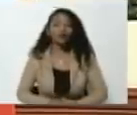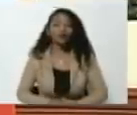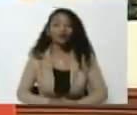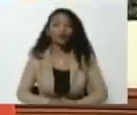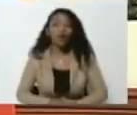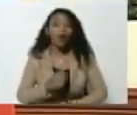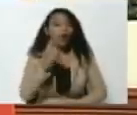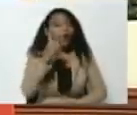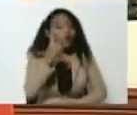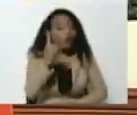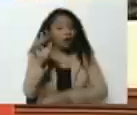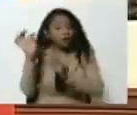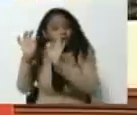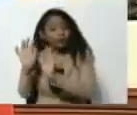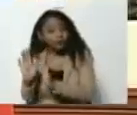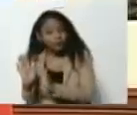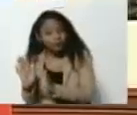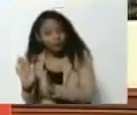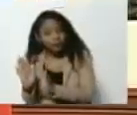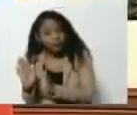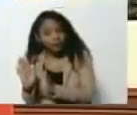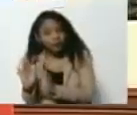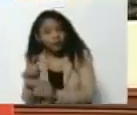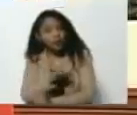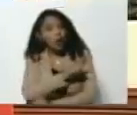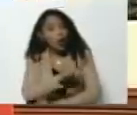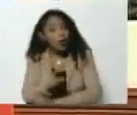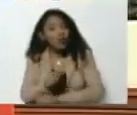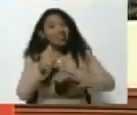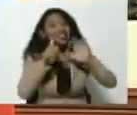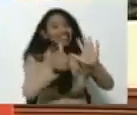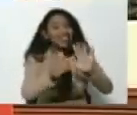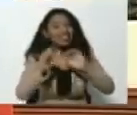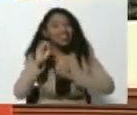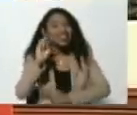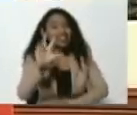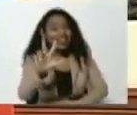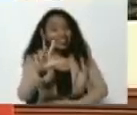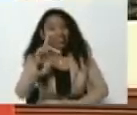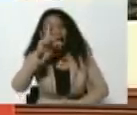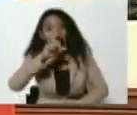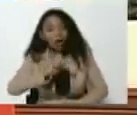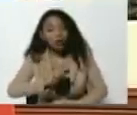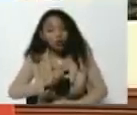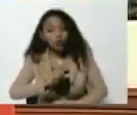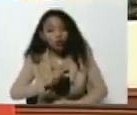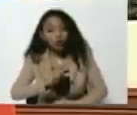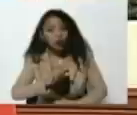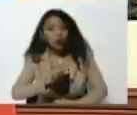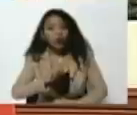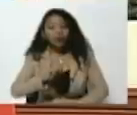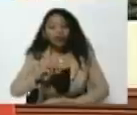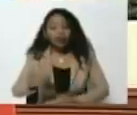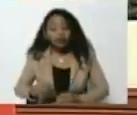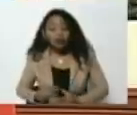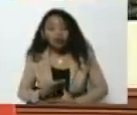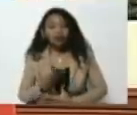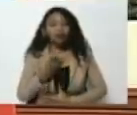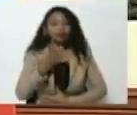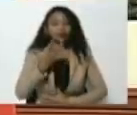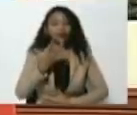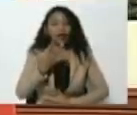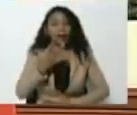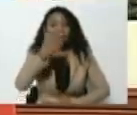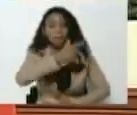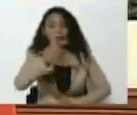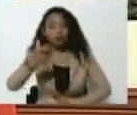Por un lado, se cumplen 63 años de la insurrección